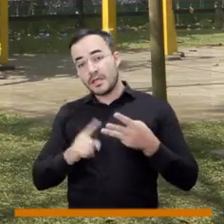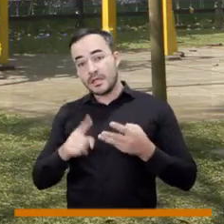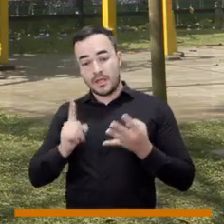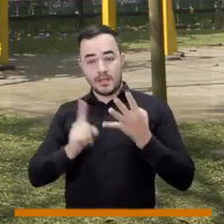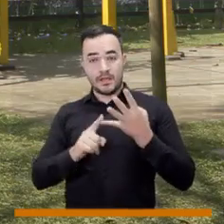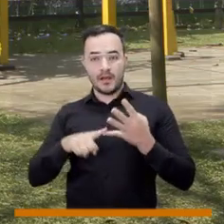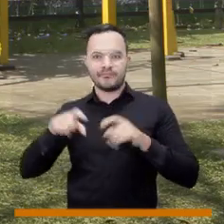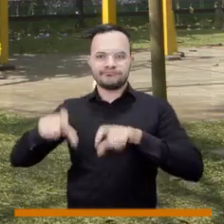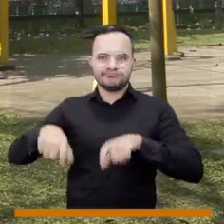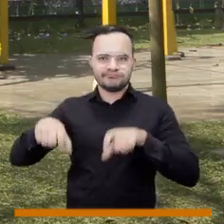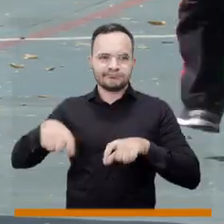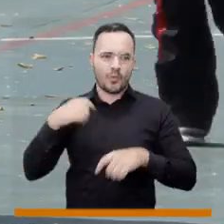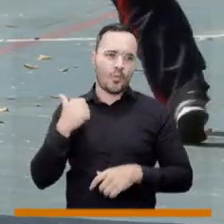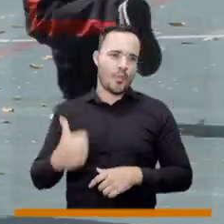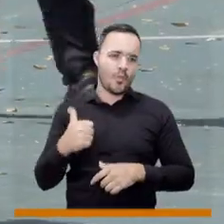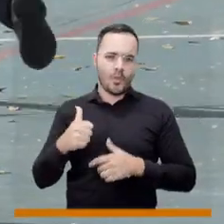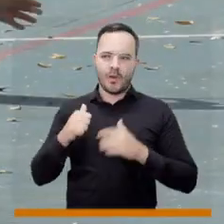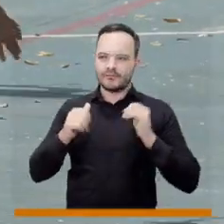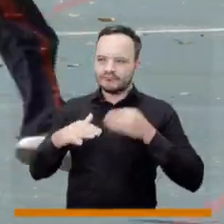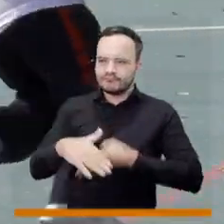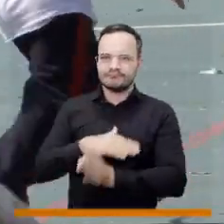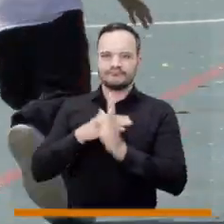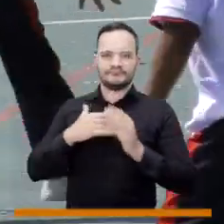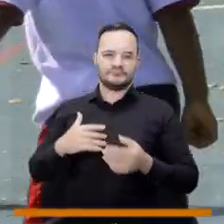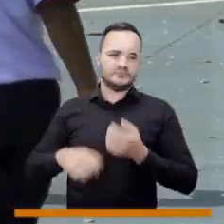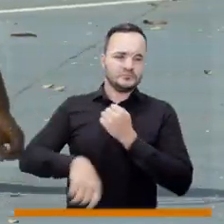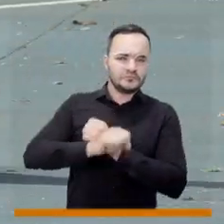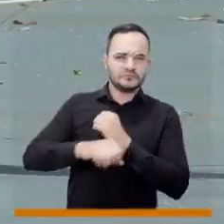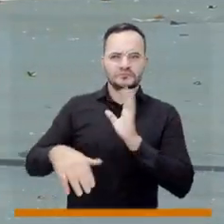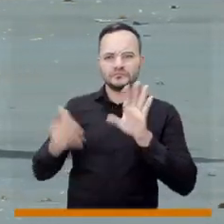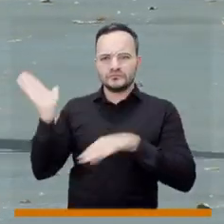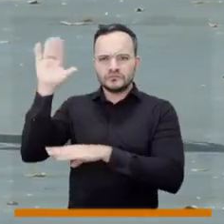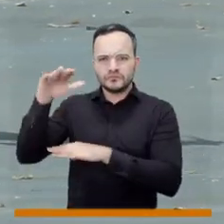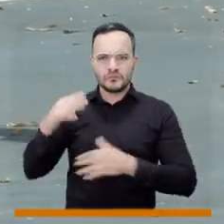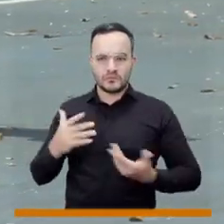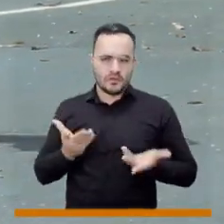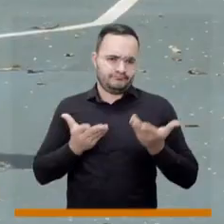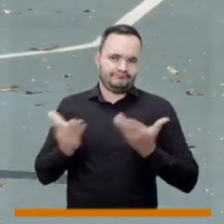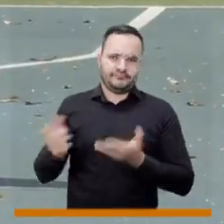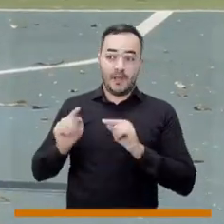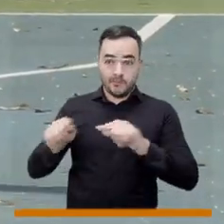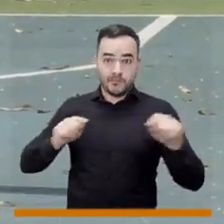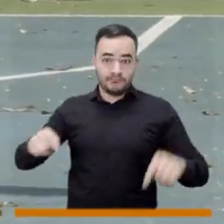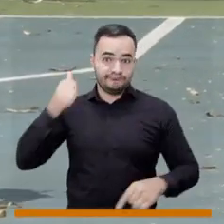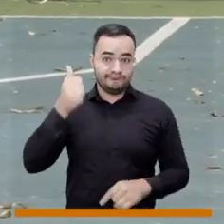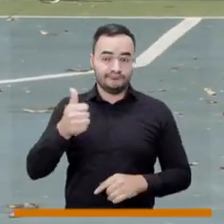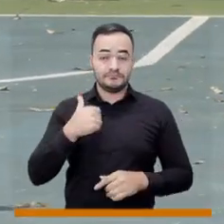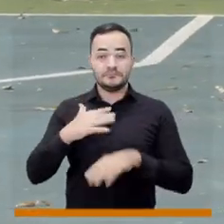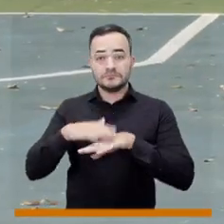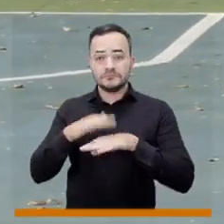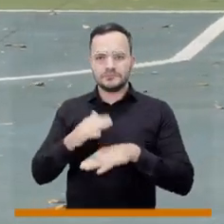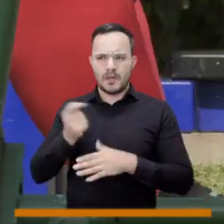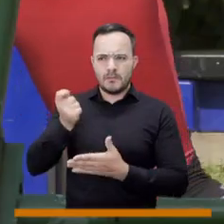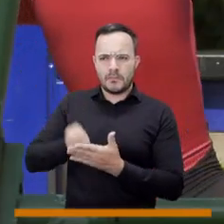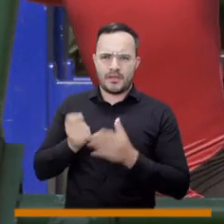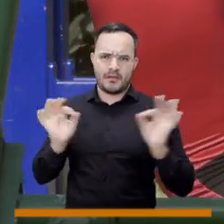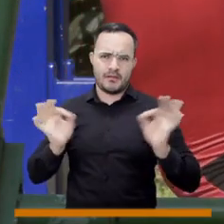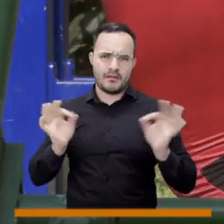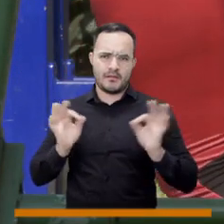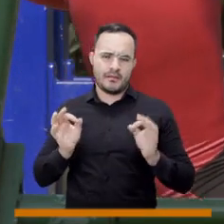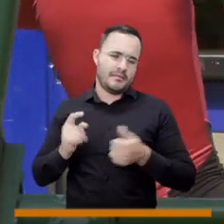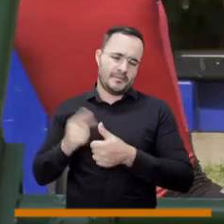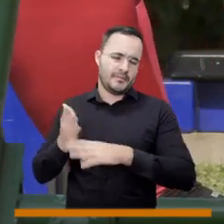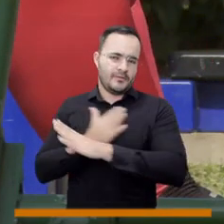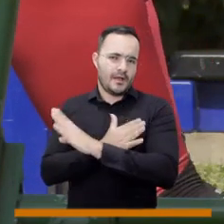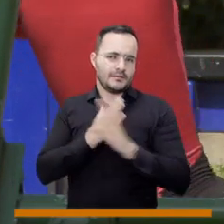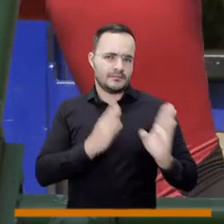comunidad escenarios donde nadie tiene que pagar un peso para poderlos utilizar simplemente es hablar con el inder que es el